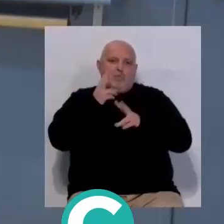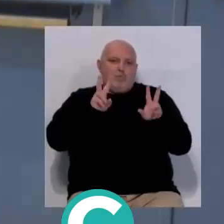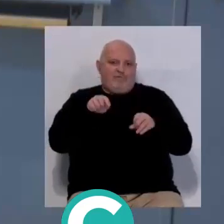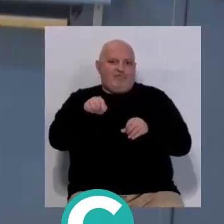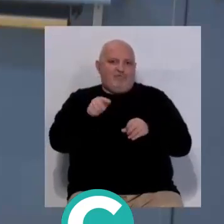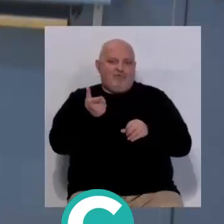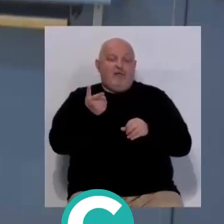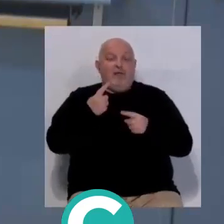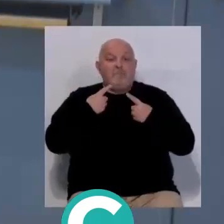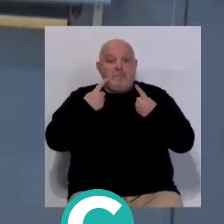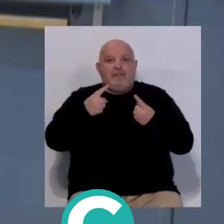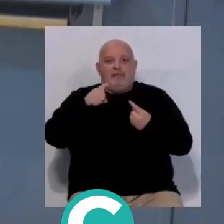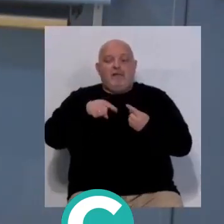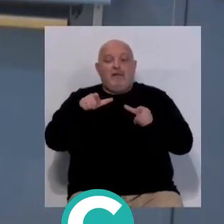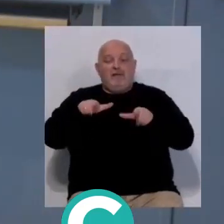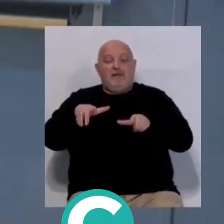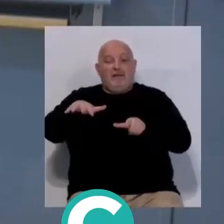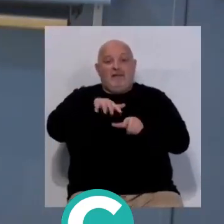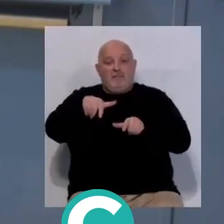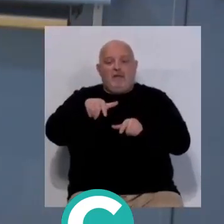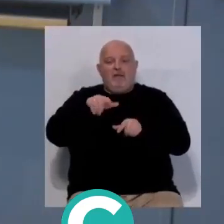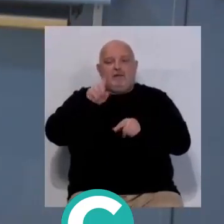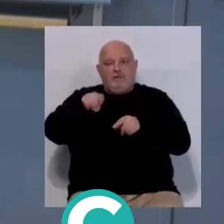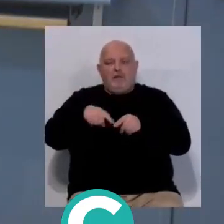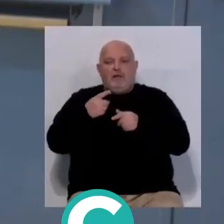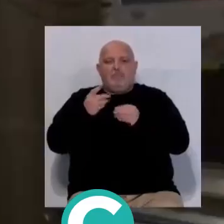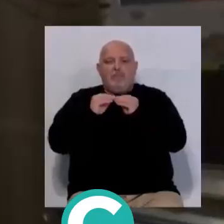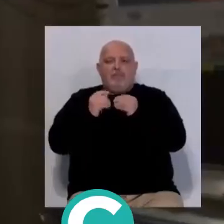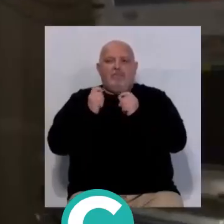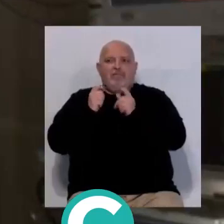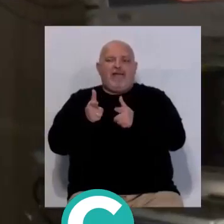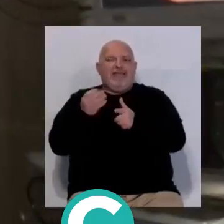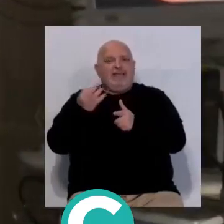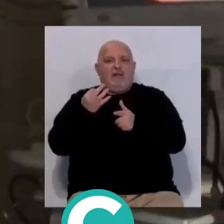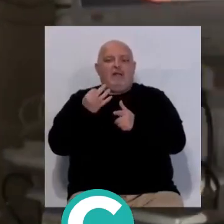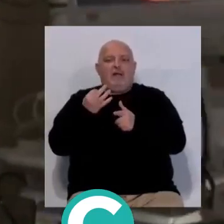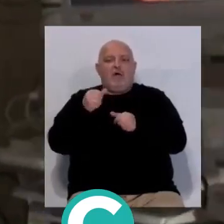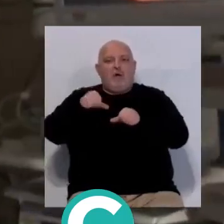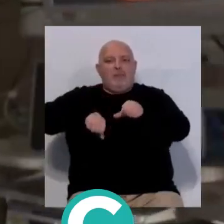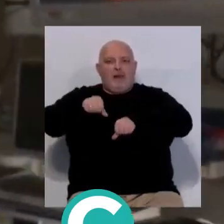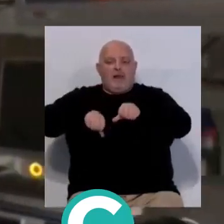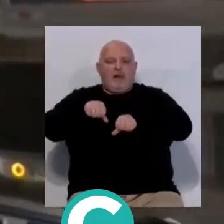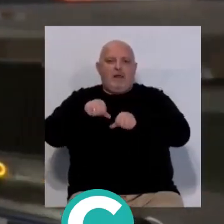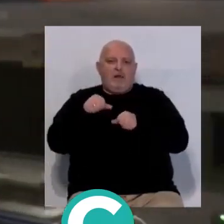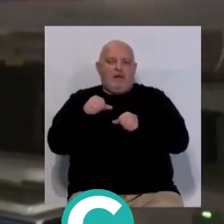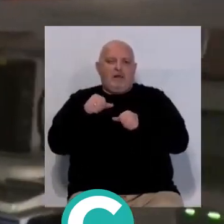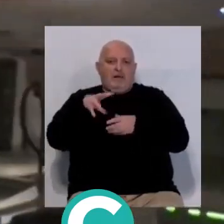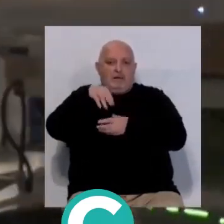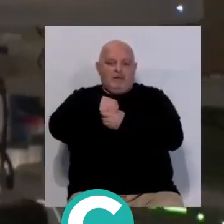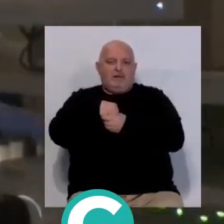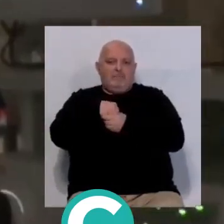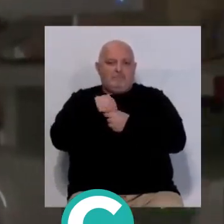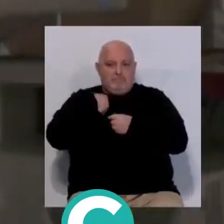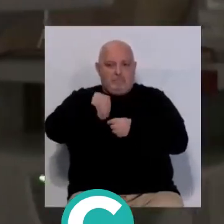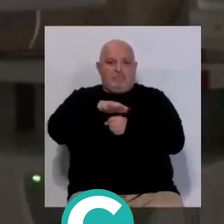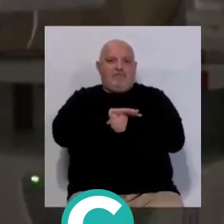que también por primera vez la unidad médico-quirúrgica va a proporcionar la posibilidad de operar los pacientes de cirugía torácica en